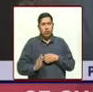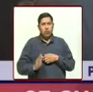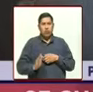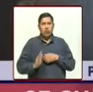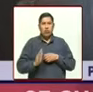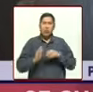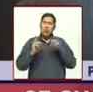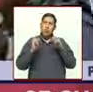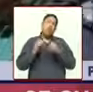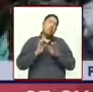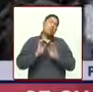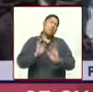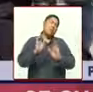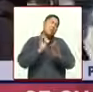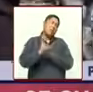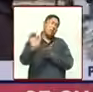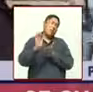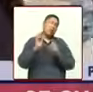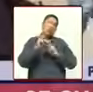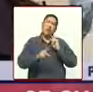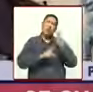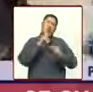demanda del pueblo boliviano.